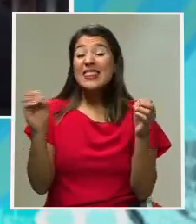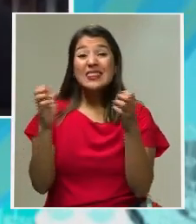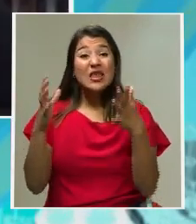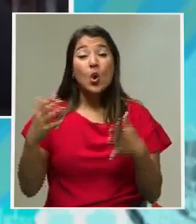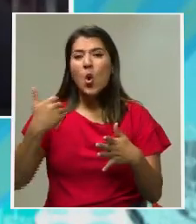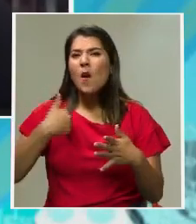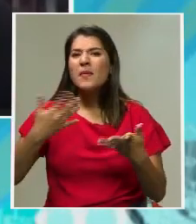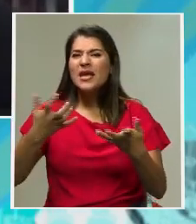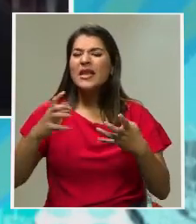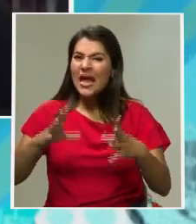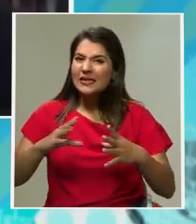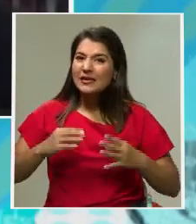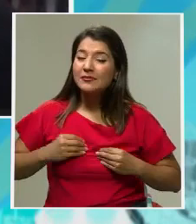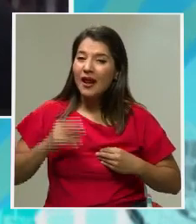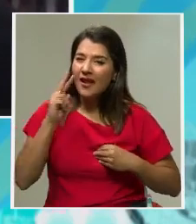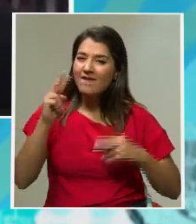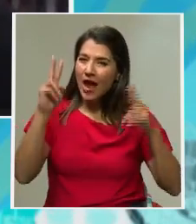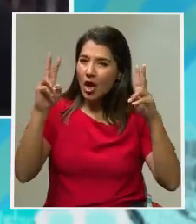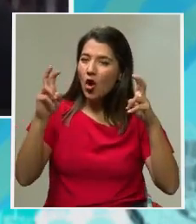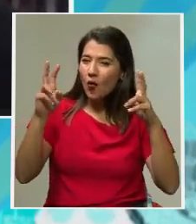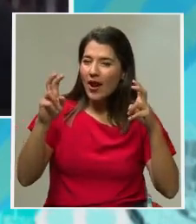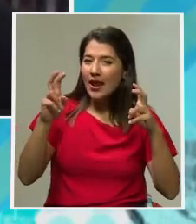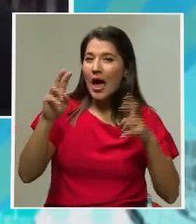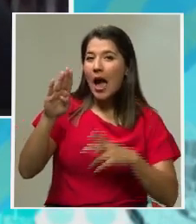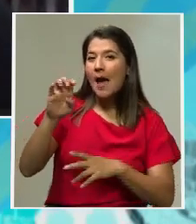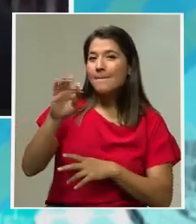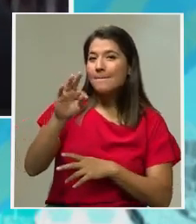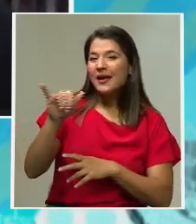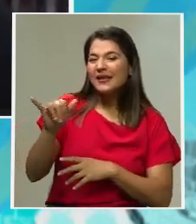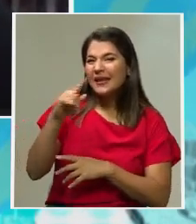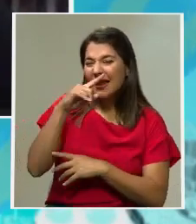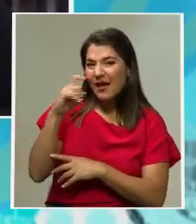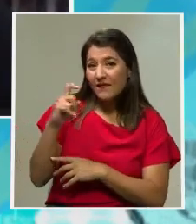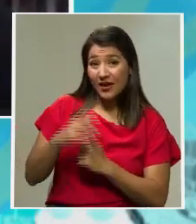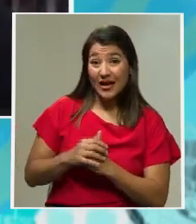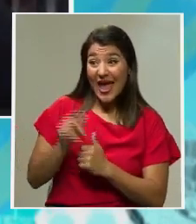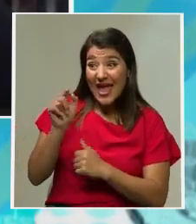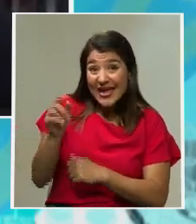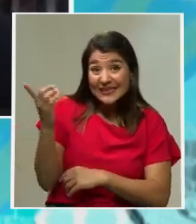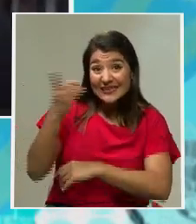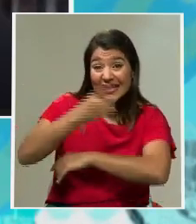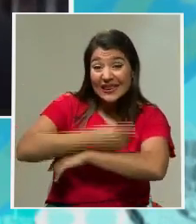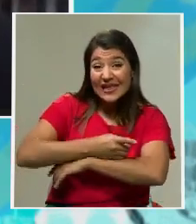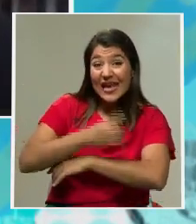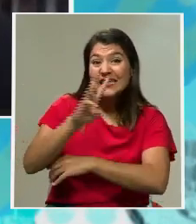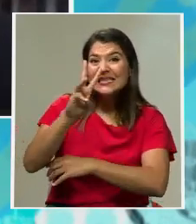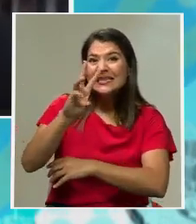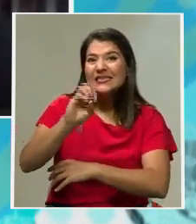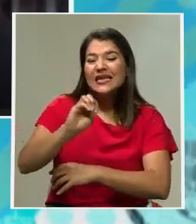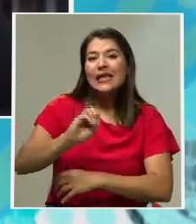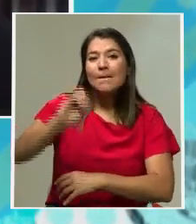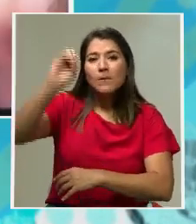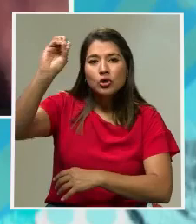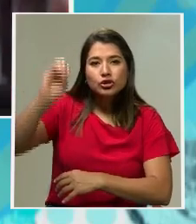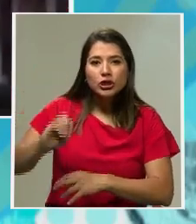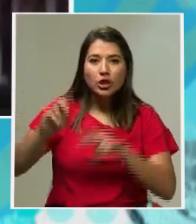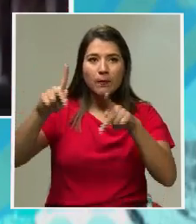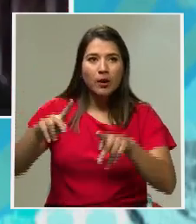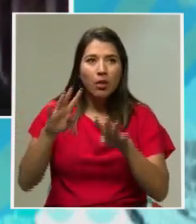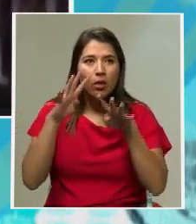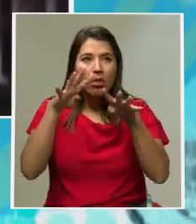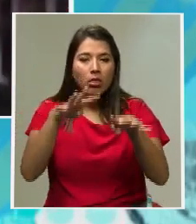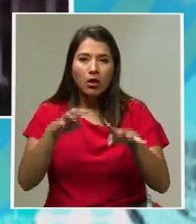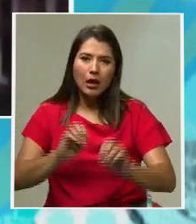Fea, cuando en ese episodio de la Junta había más de un 60% de rating. Pero, por supuesto que